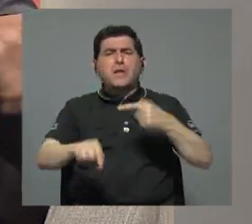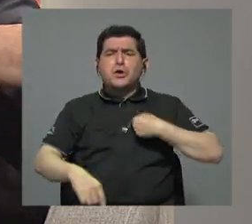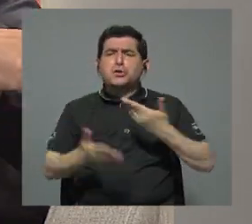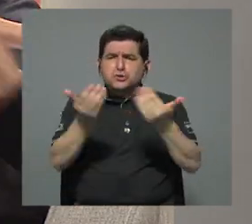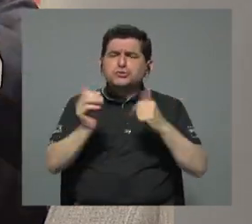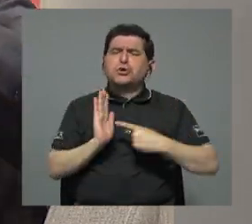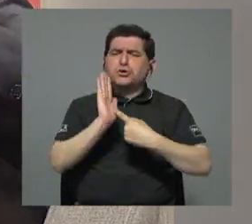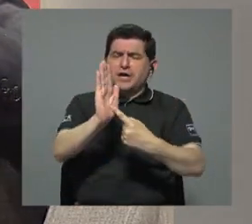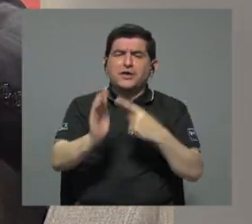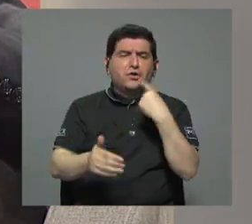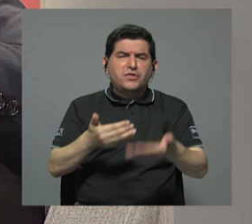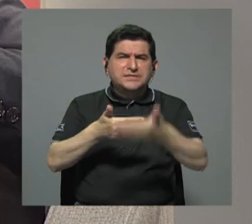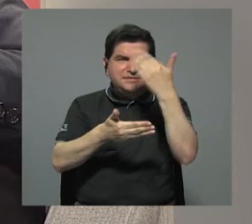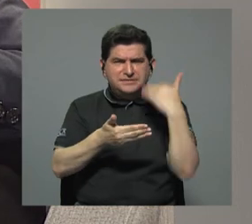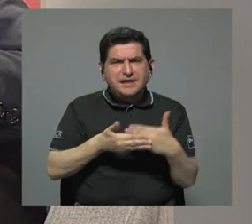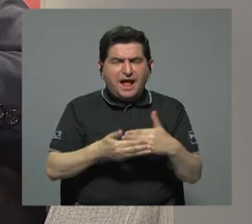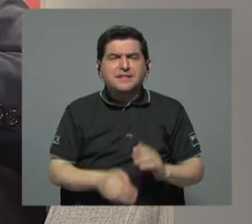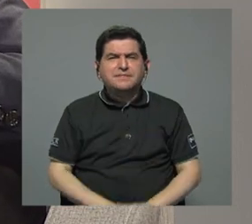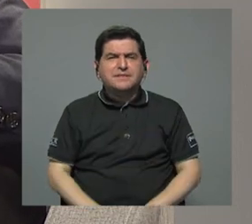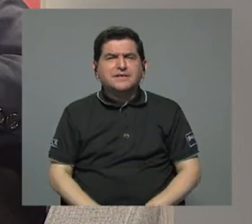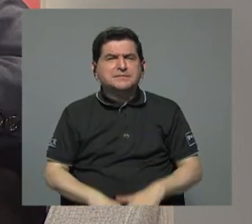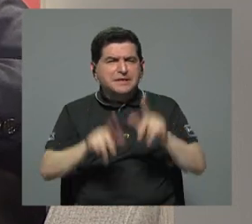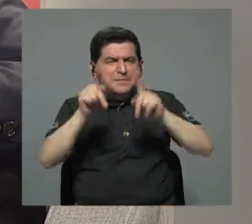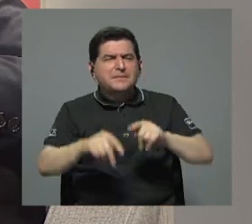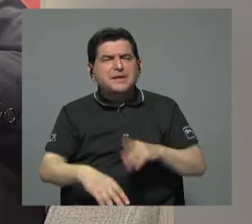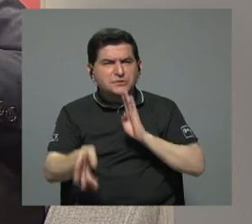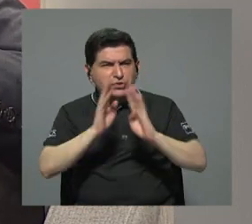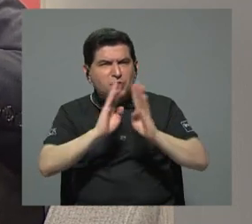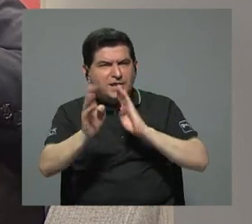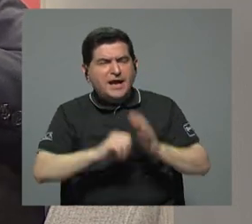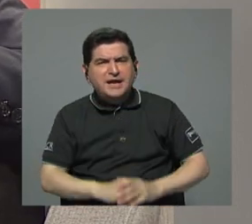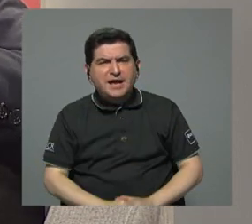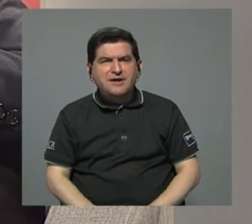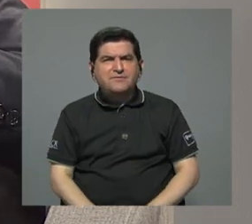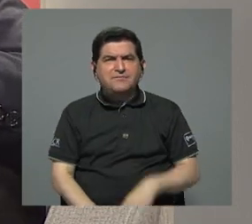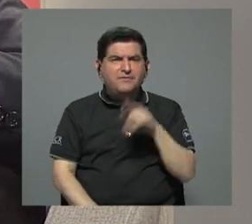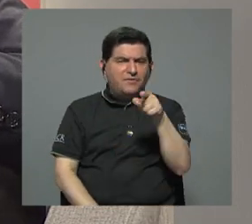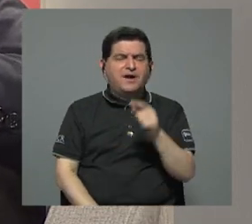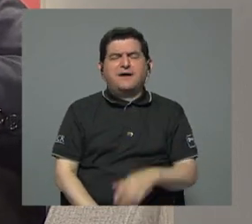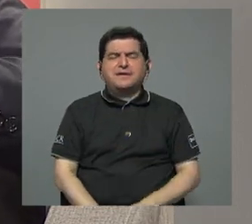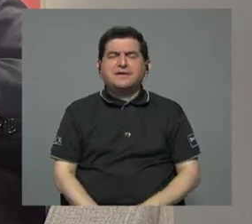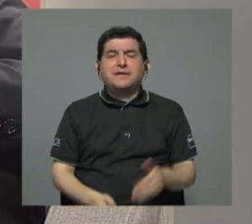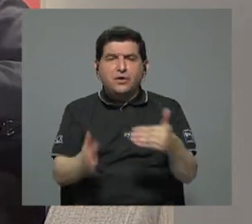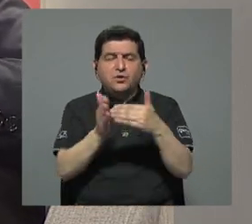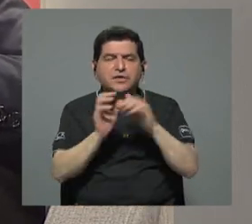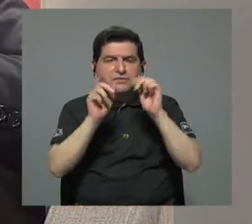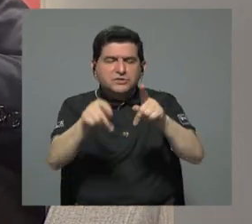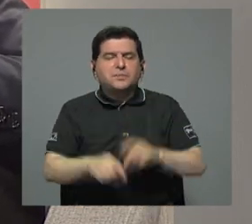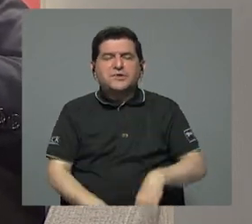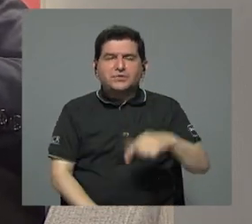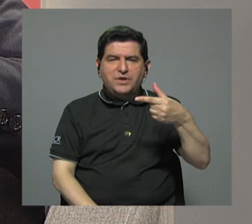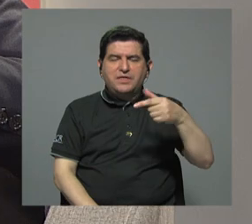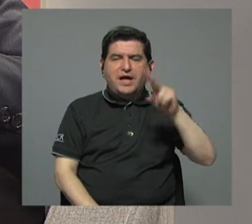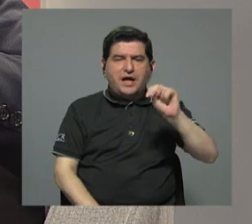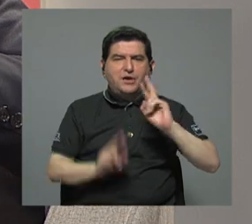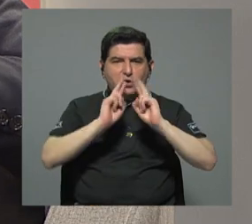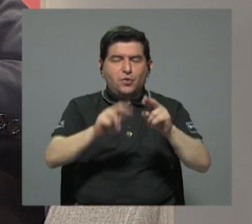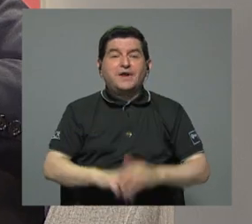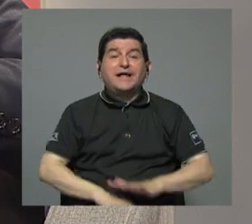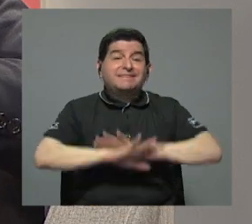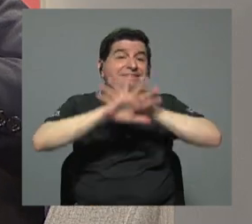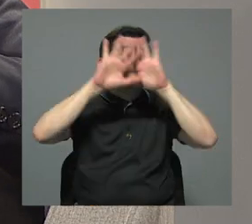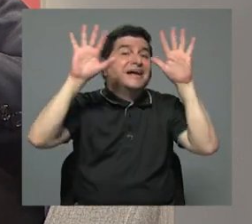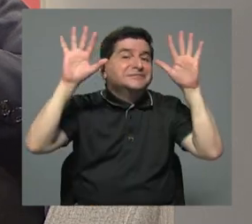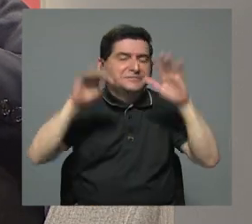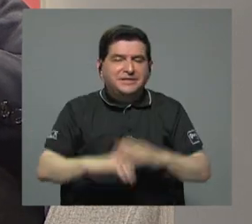sí quiero rescatar lo que decía una de las de las participantes antes de devolver el micrófono a doña a doña gloria y es la transparencia